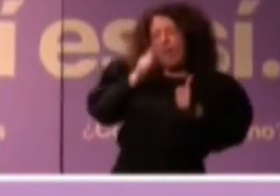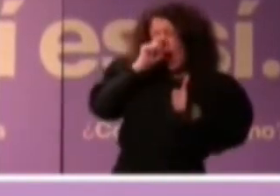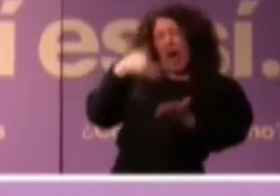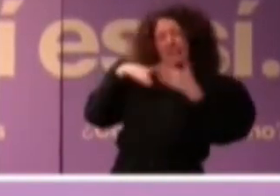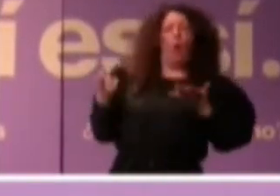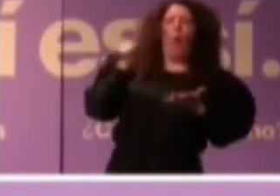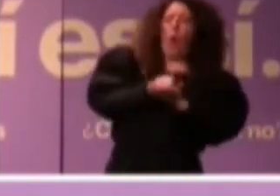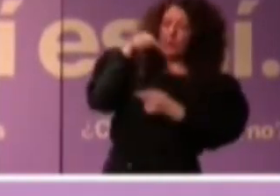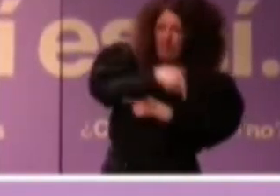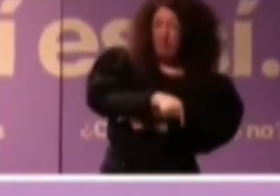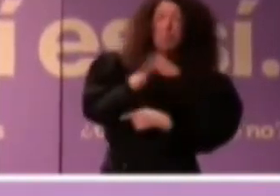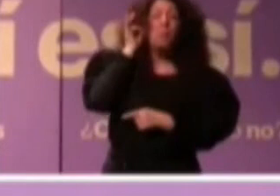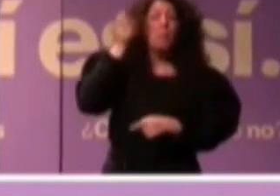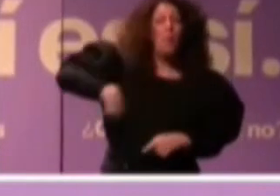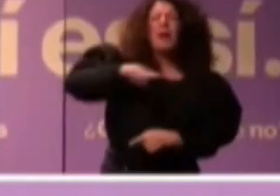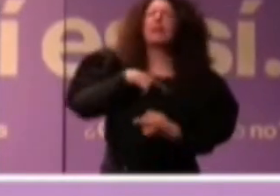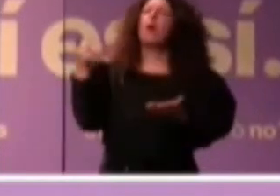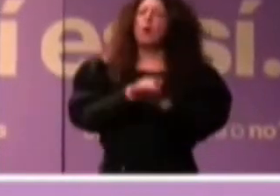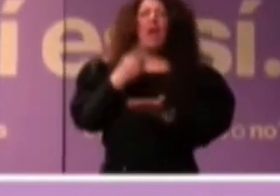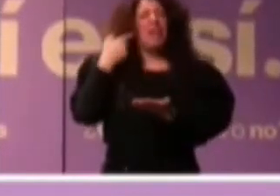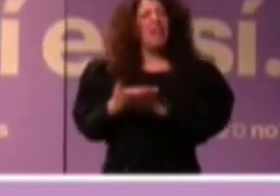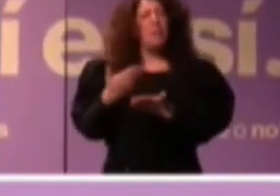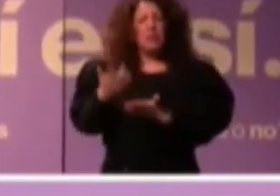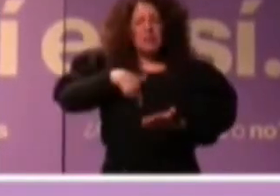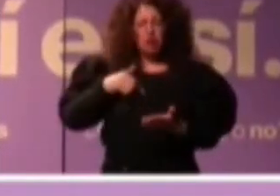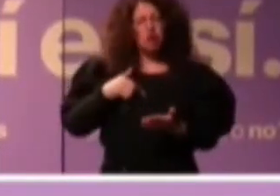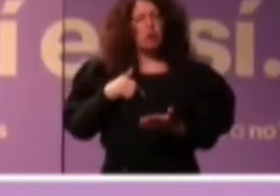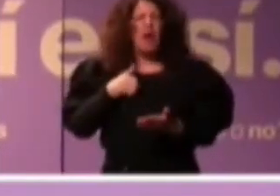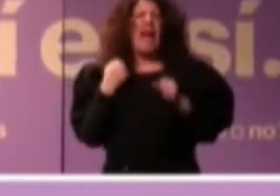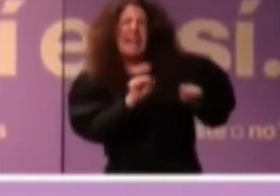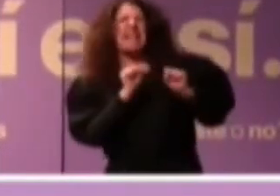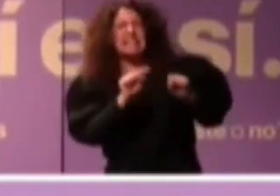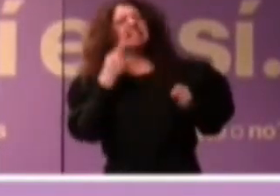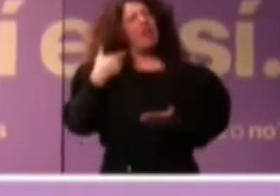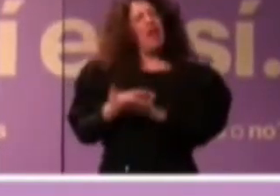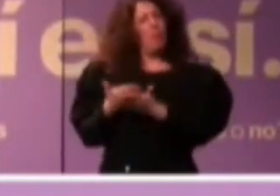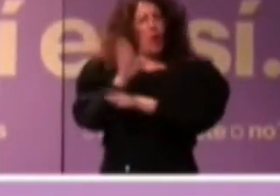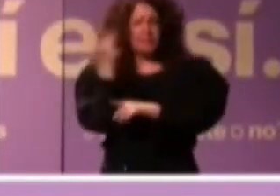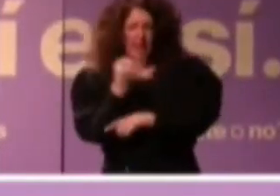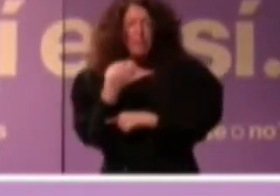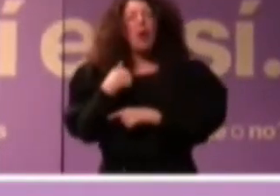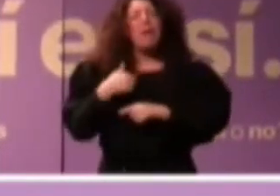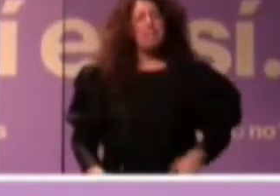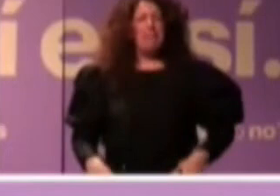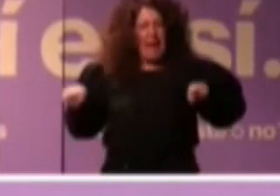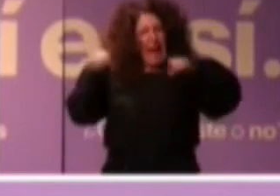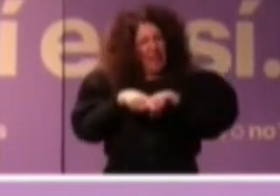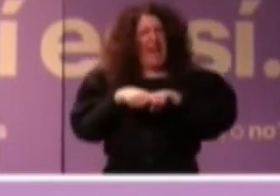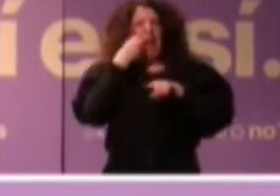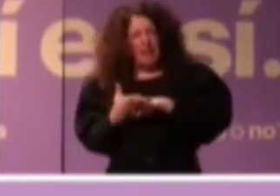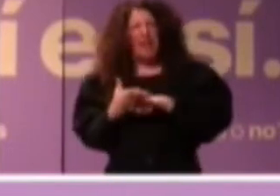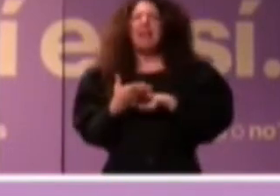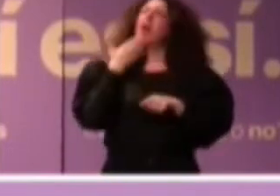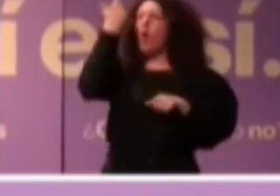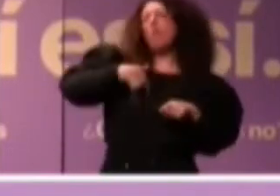que las mujeres tengamos que volver a demostrar que nos resistimos lo suficiente, que cerramos bien las piernas, que a ver si vamos a ser